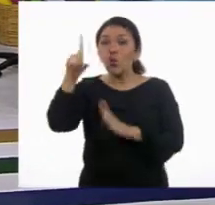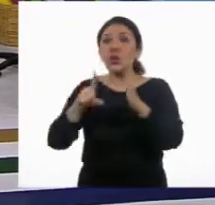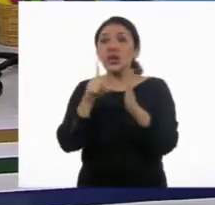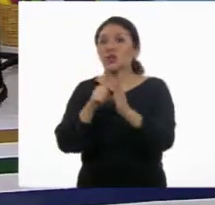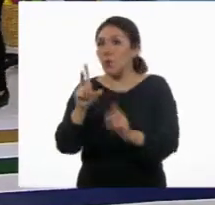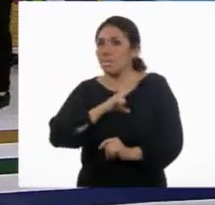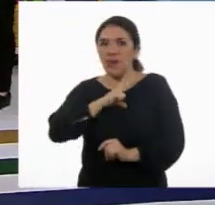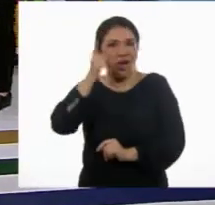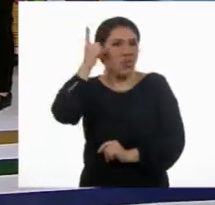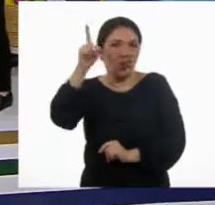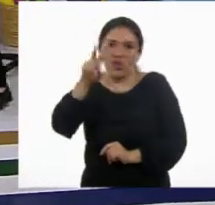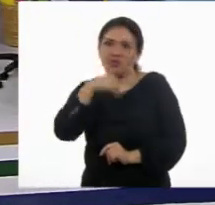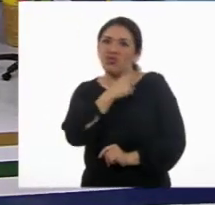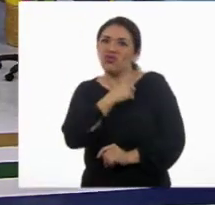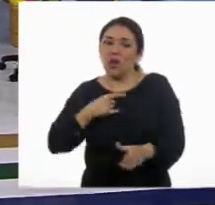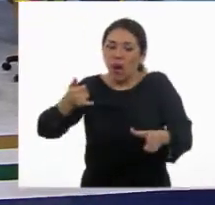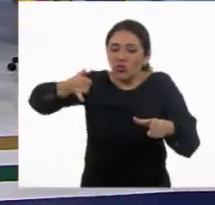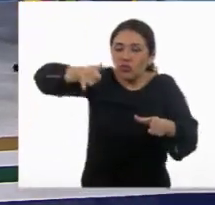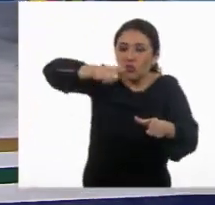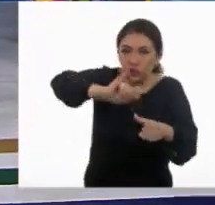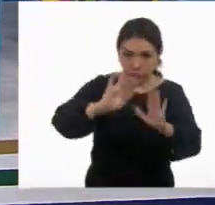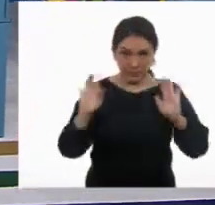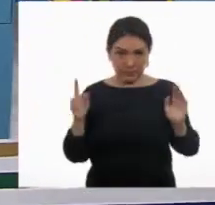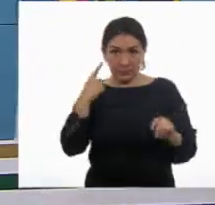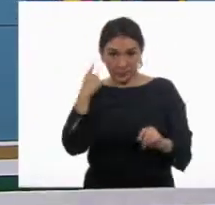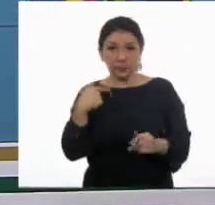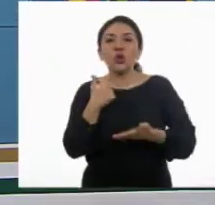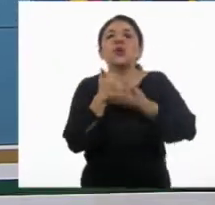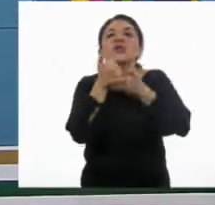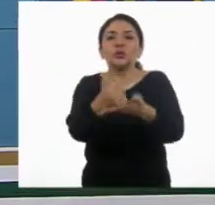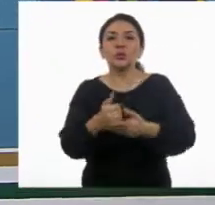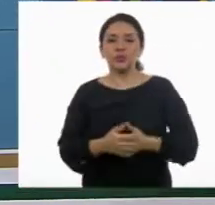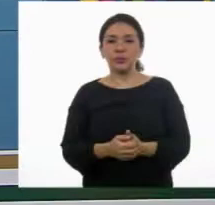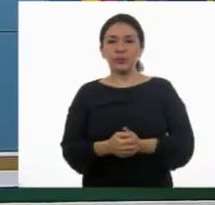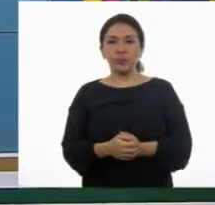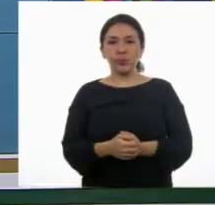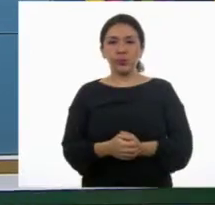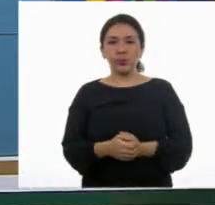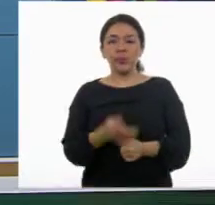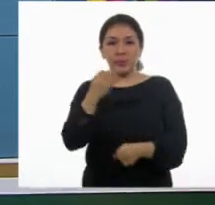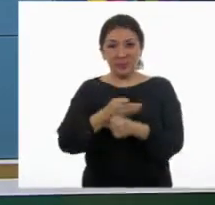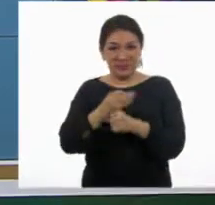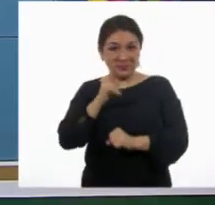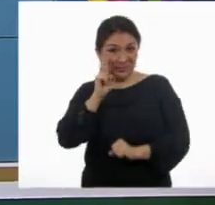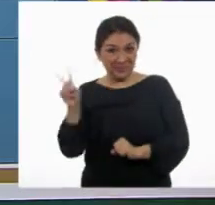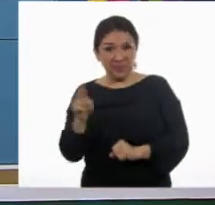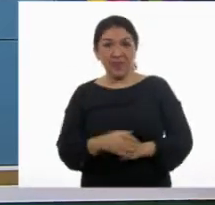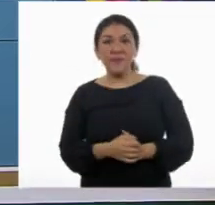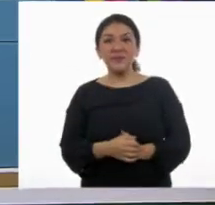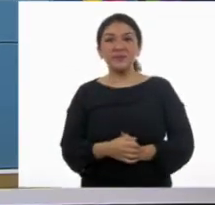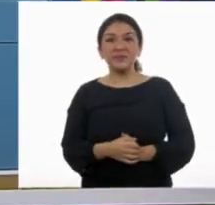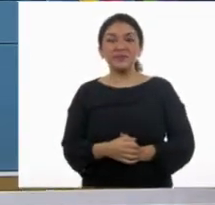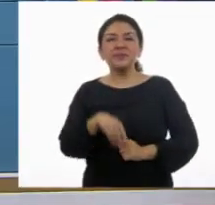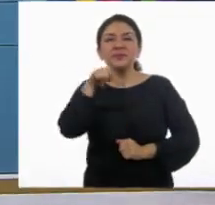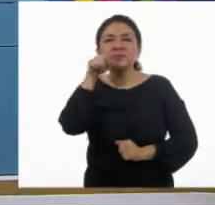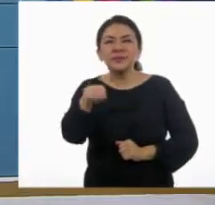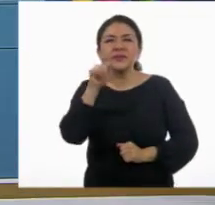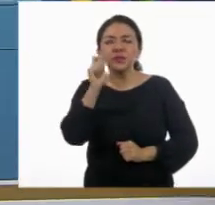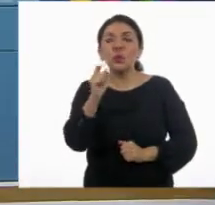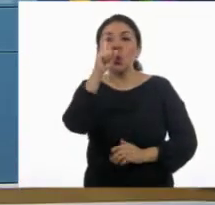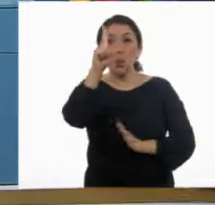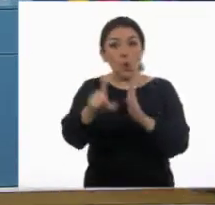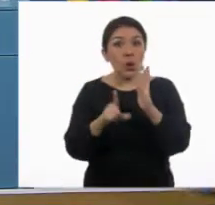nosotros. Uh-huh. ¿Sí? Sí. ¿Te ayudo? Bien. Muchas gracias. Y ahora sí. Este es el